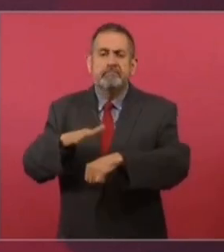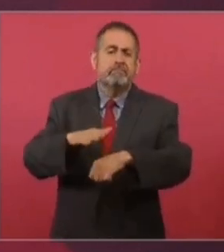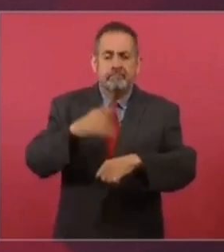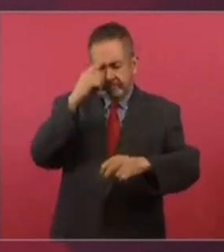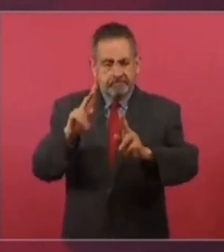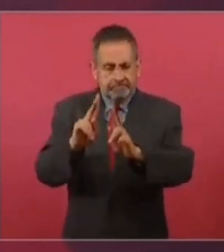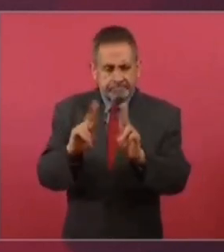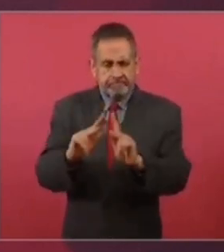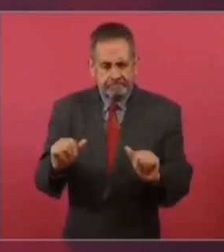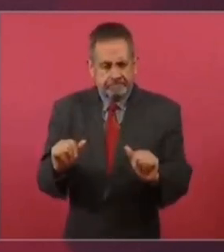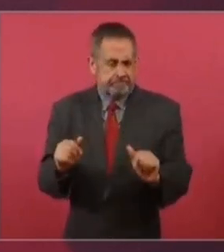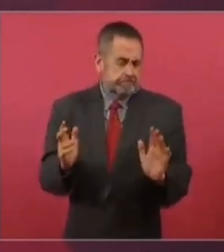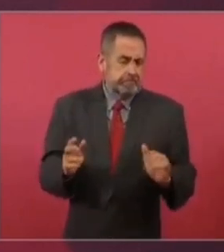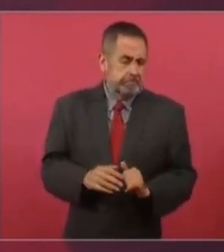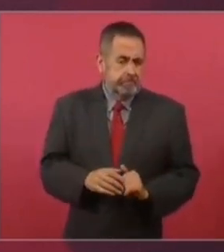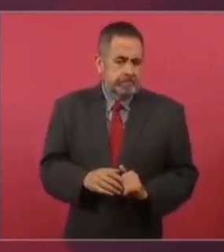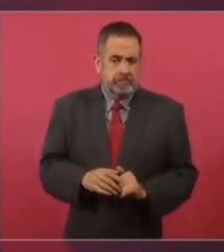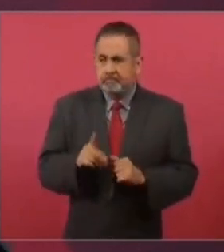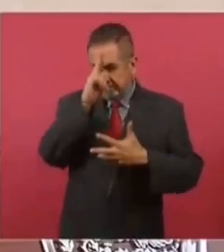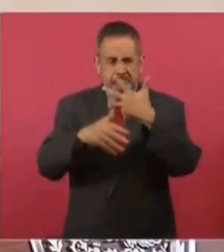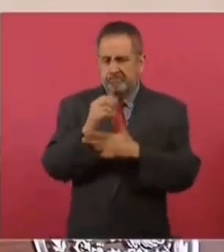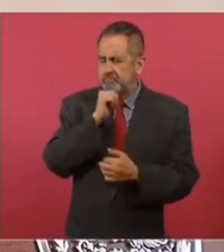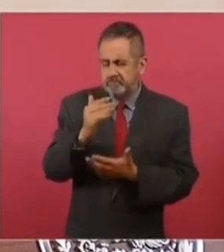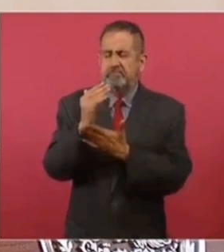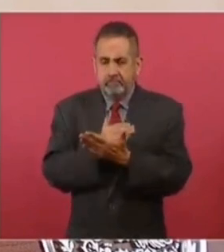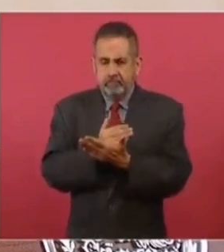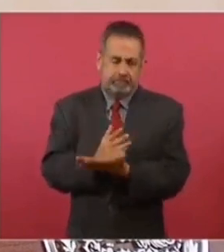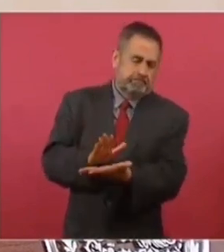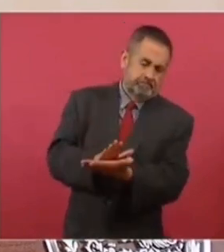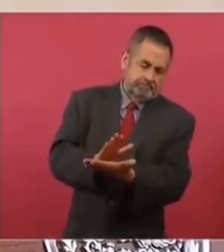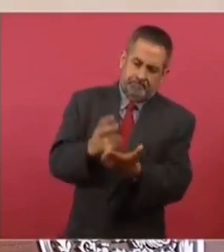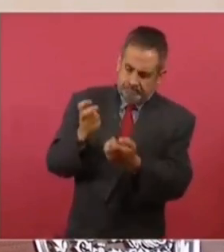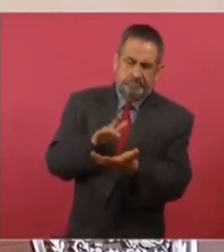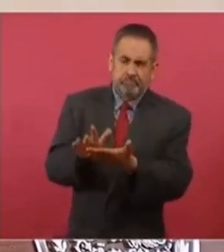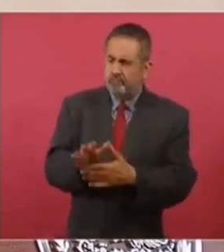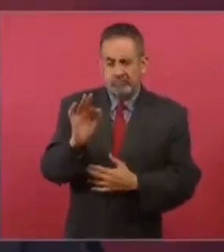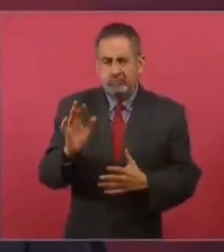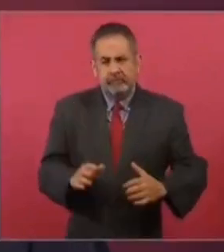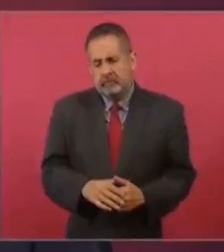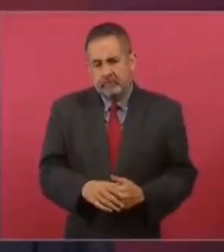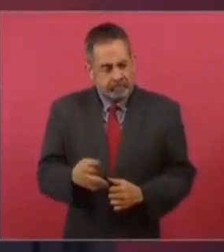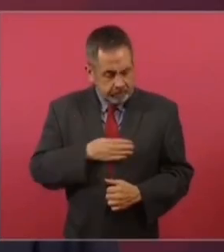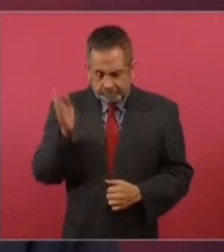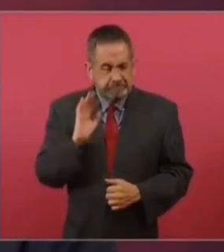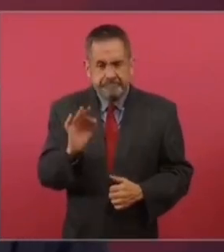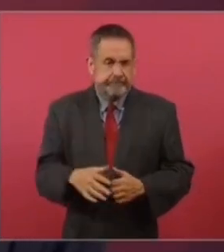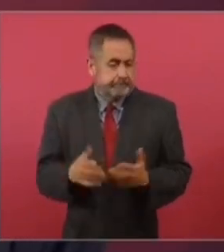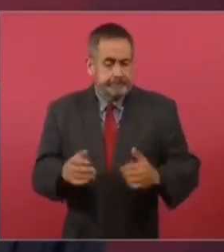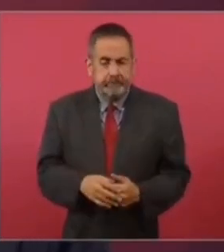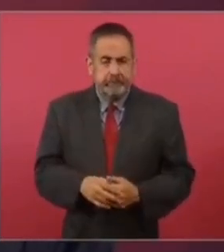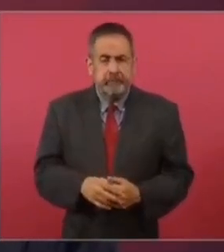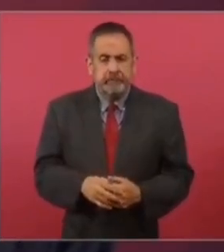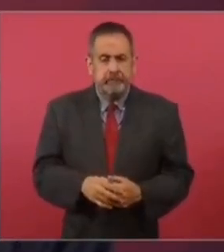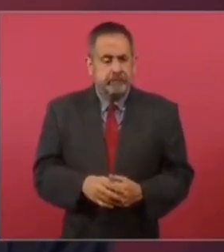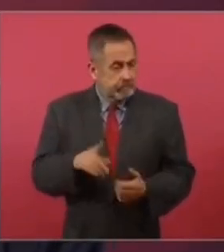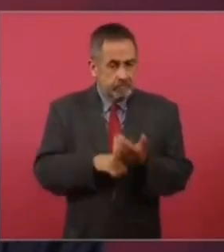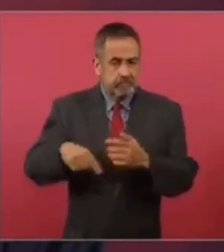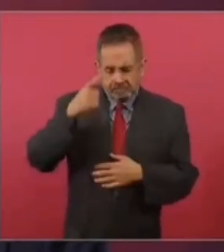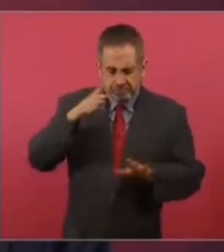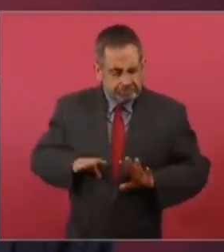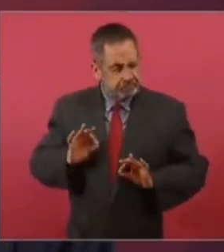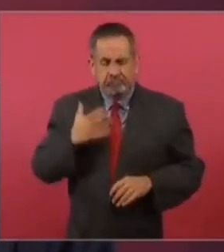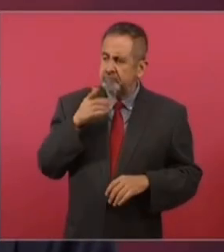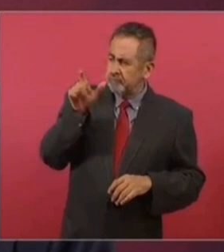paz, ya que no haya violencia, tenemos que apoyarlo. Qué bueno que hay esa